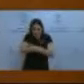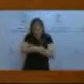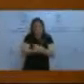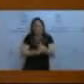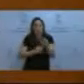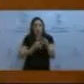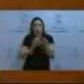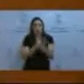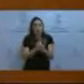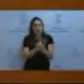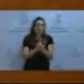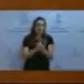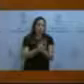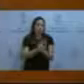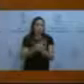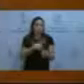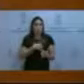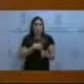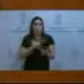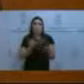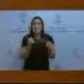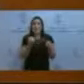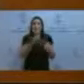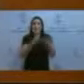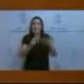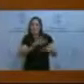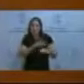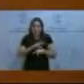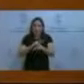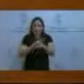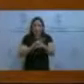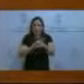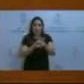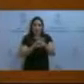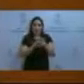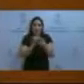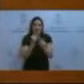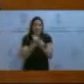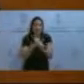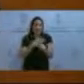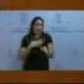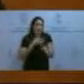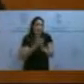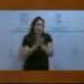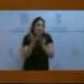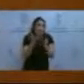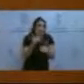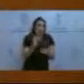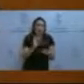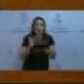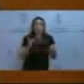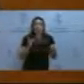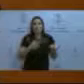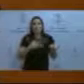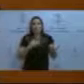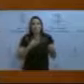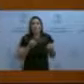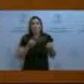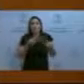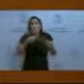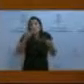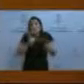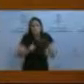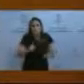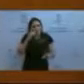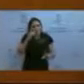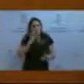no las debemos utilizar bien. El número de orientadores laborales no es el adecuado, no estarán motivados. Los compromisos vinculantes, que también han figurado, también funcionan, fíjese,